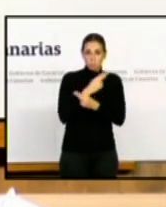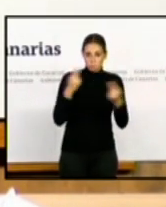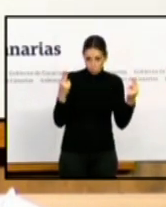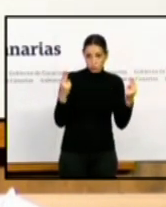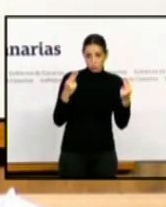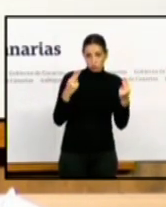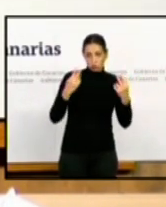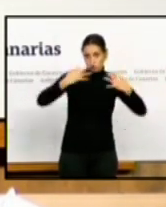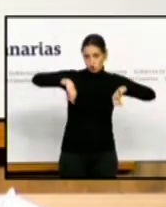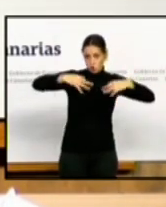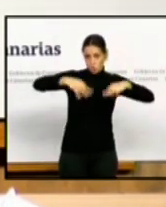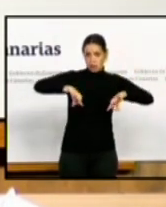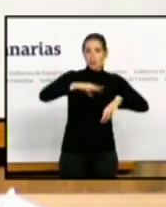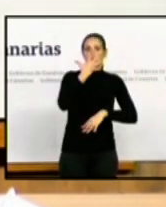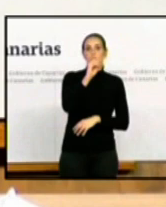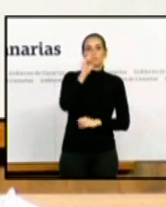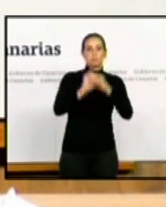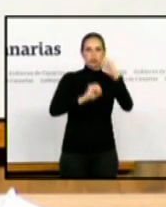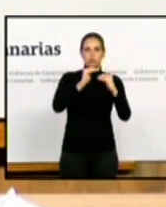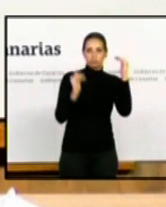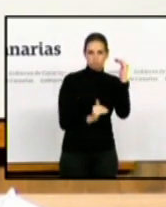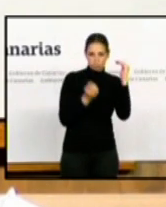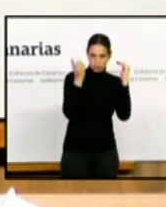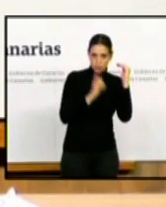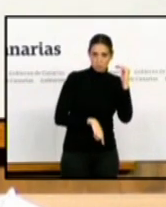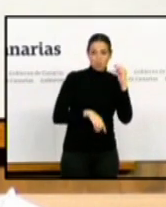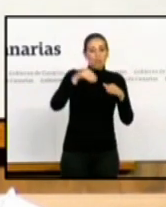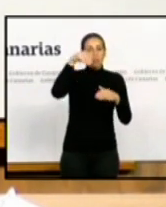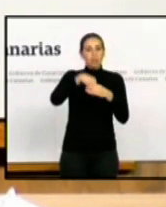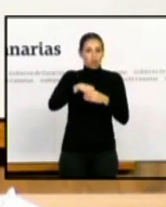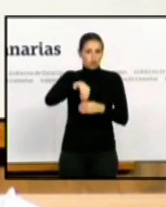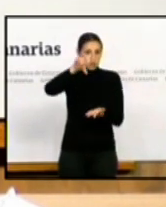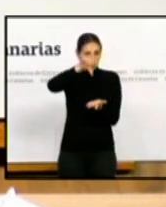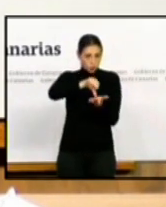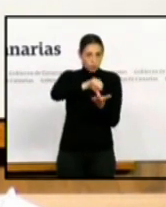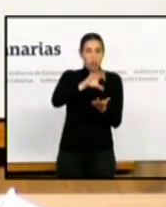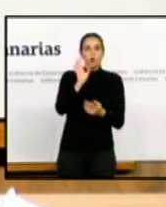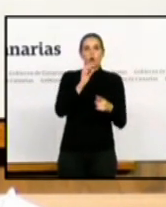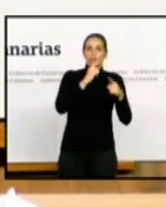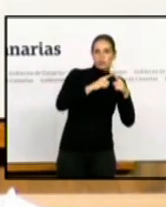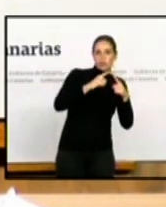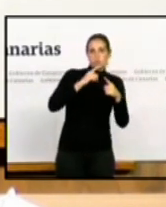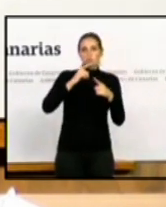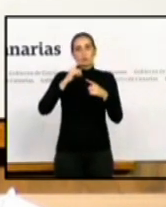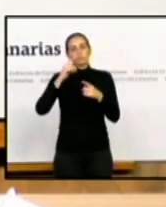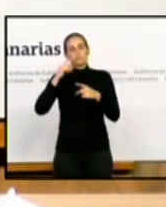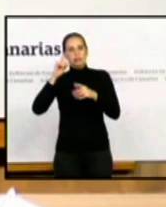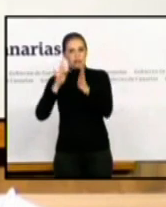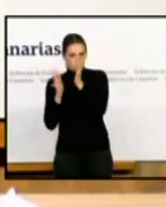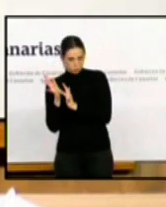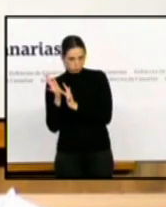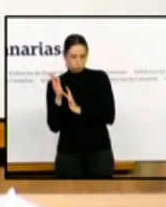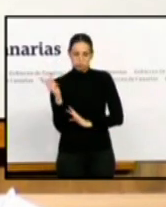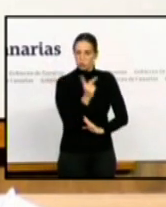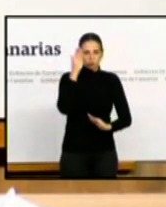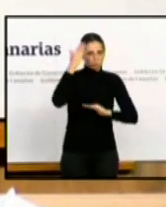regular de viajeros de carácter urbano y metropolitano, es decir, tranvía, guagua, el aforo